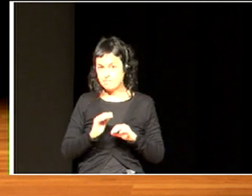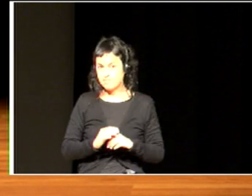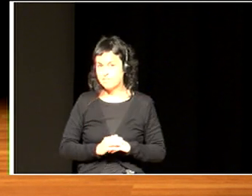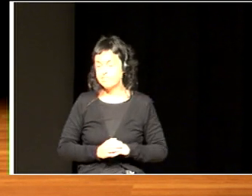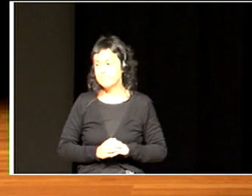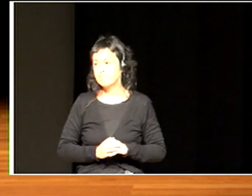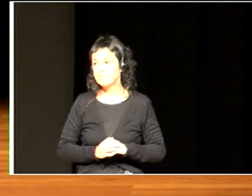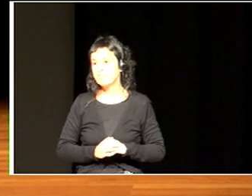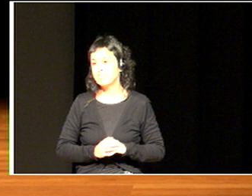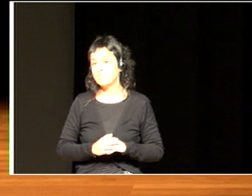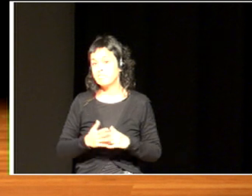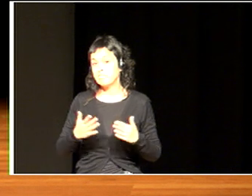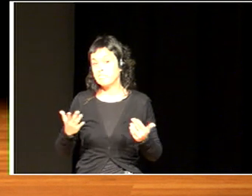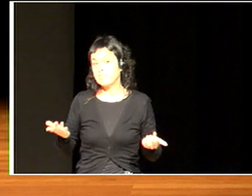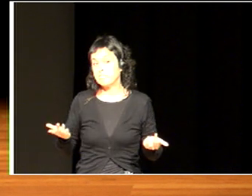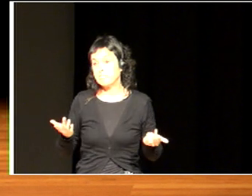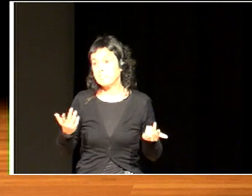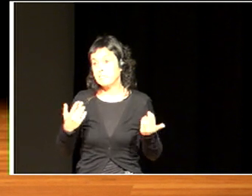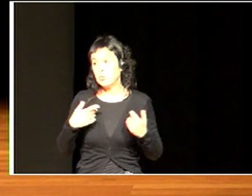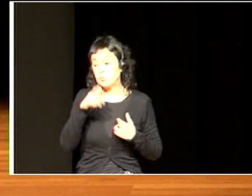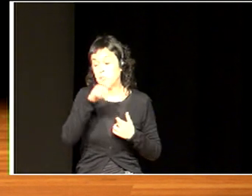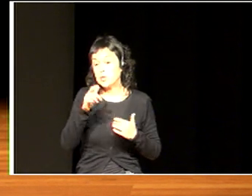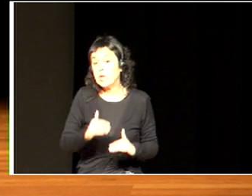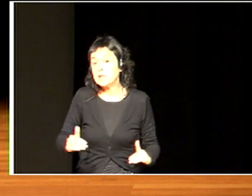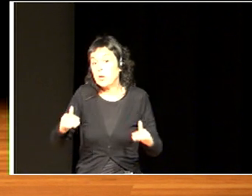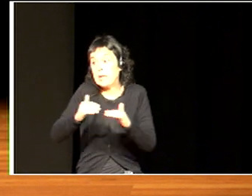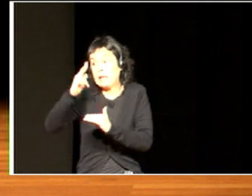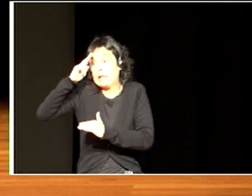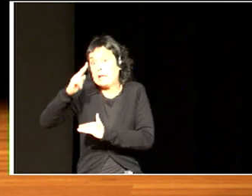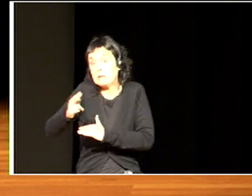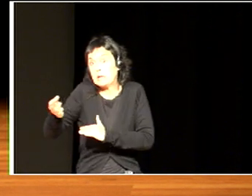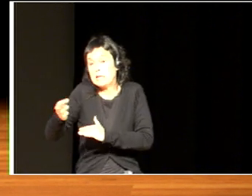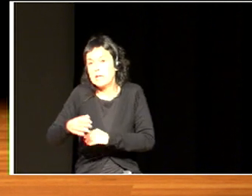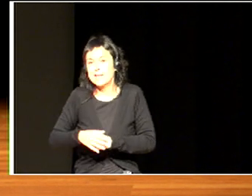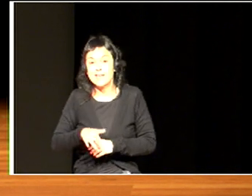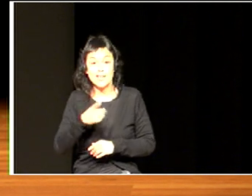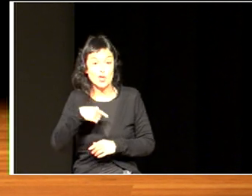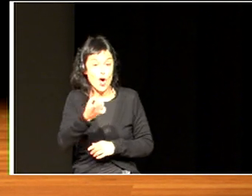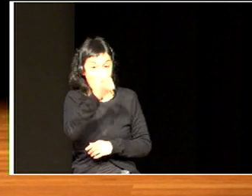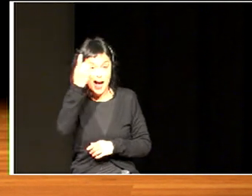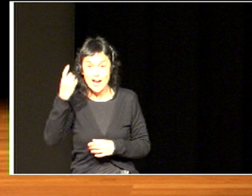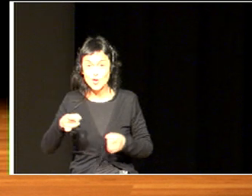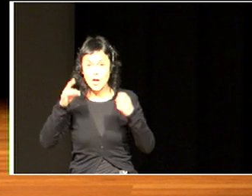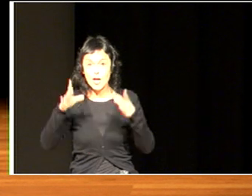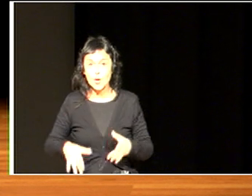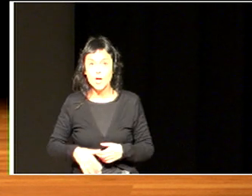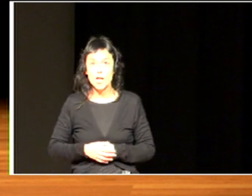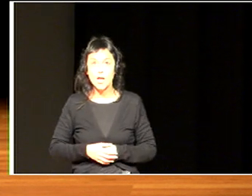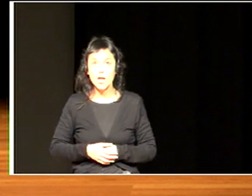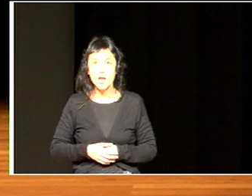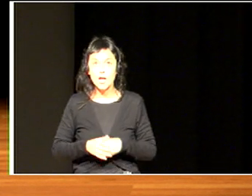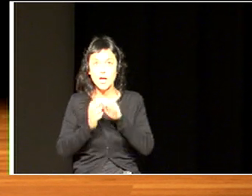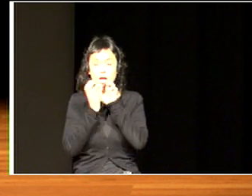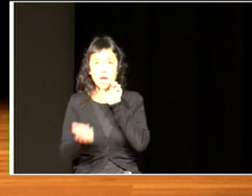como toda la gente de igualdad y me quedé como mi alumnado con la primera excepción puesto al